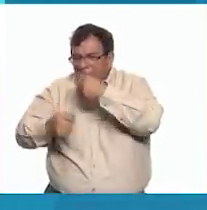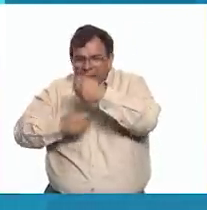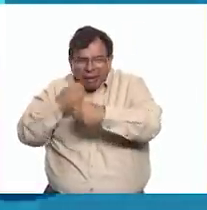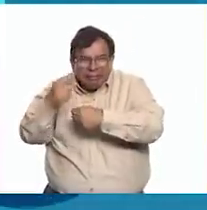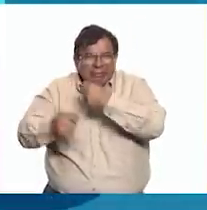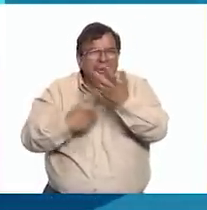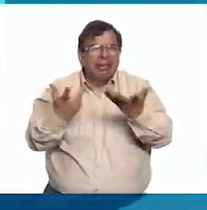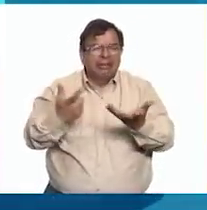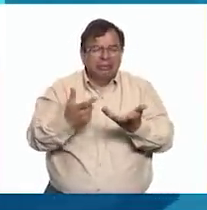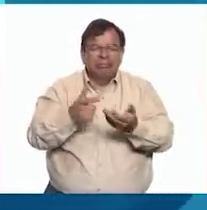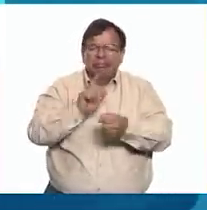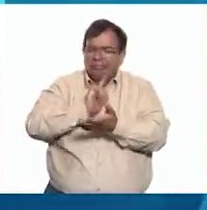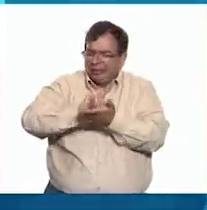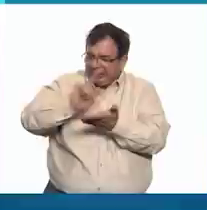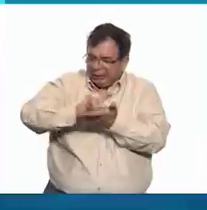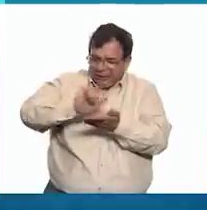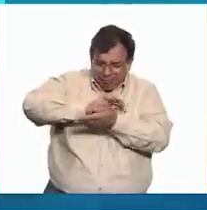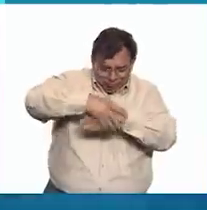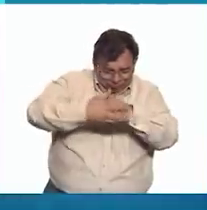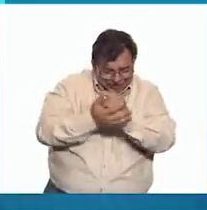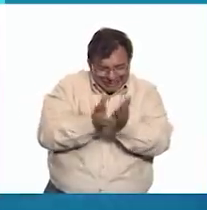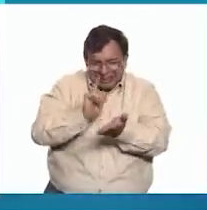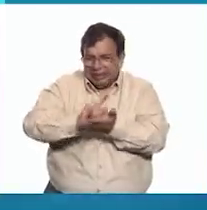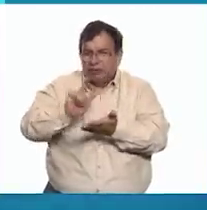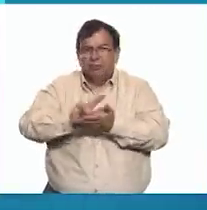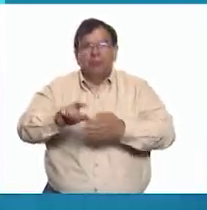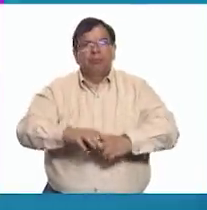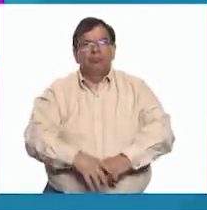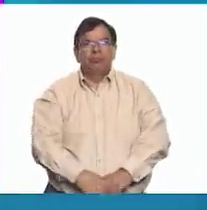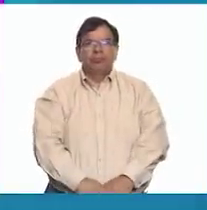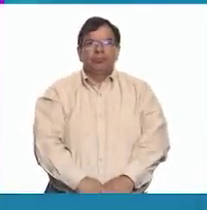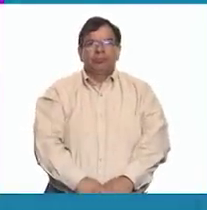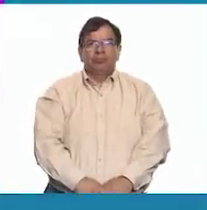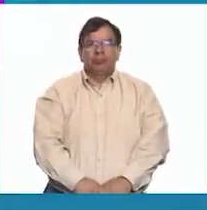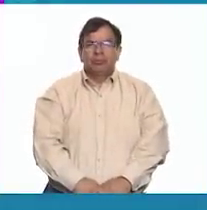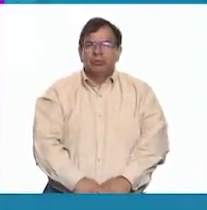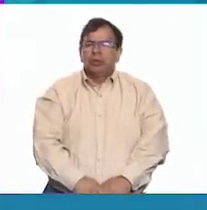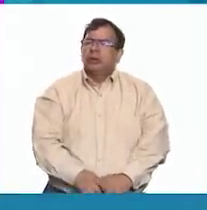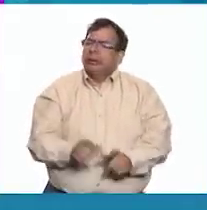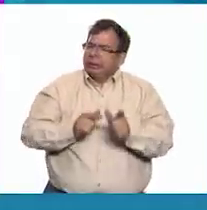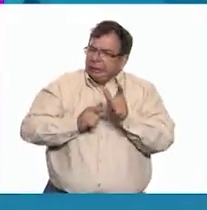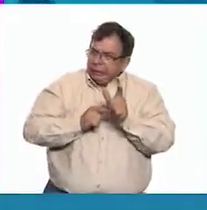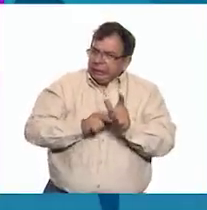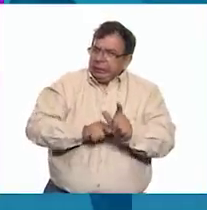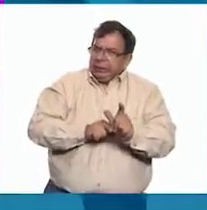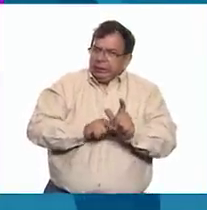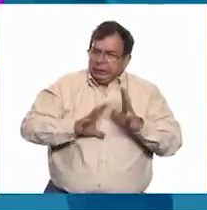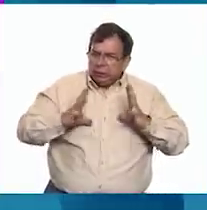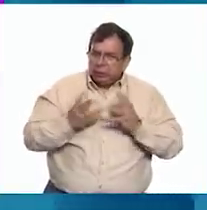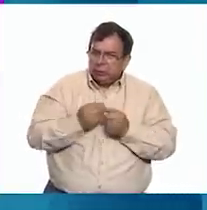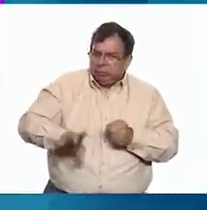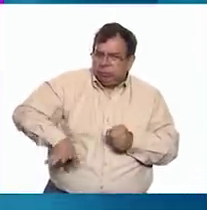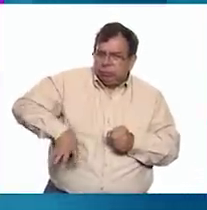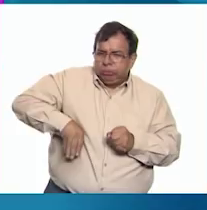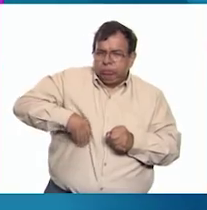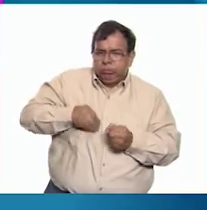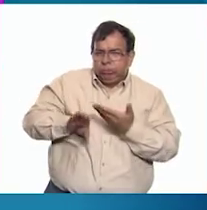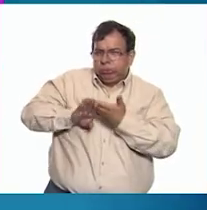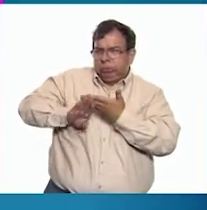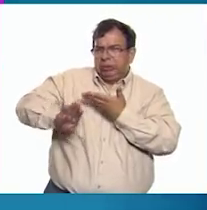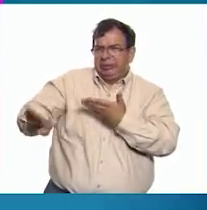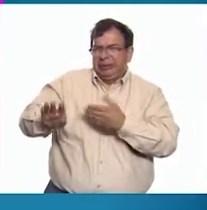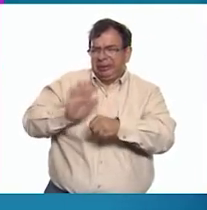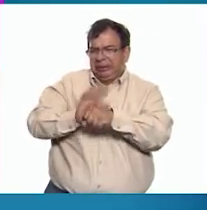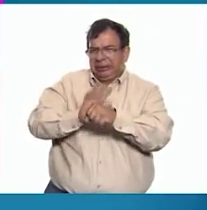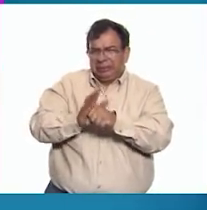las cosas que compres en la tienda o en el supermercado. Sigamos luchando juntos contra este virus, cuidándonos los